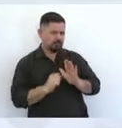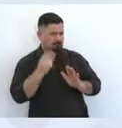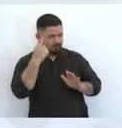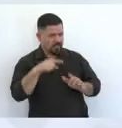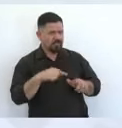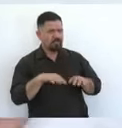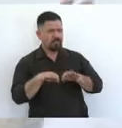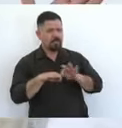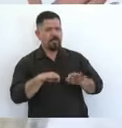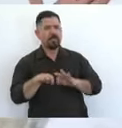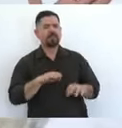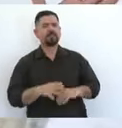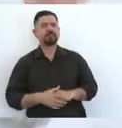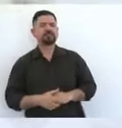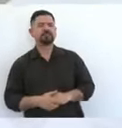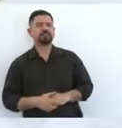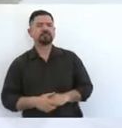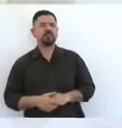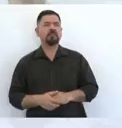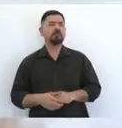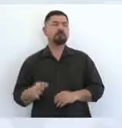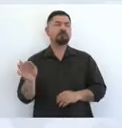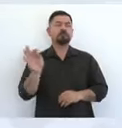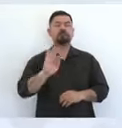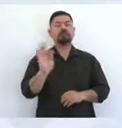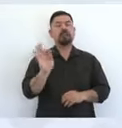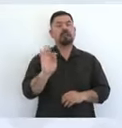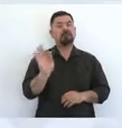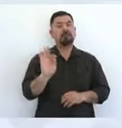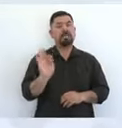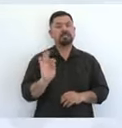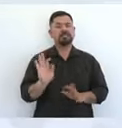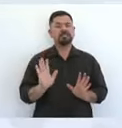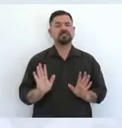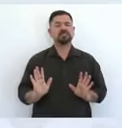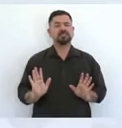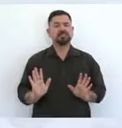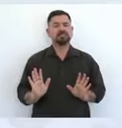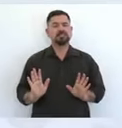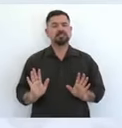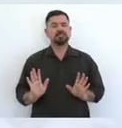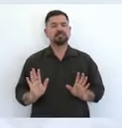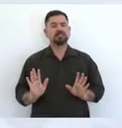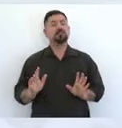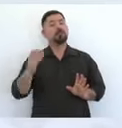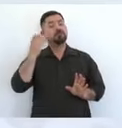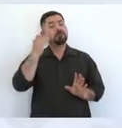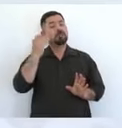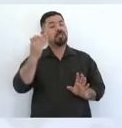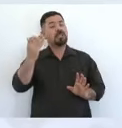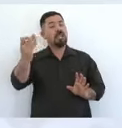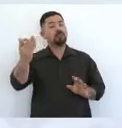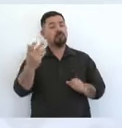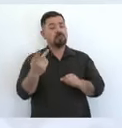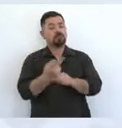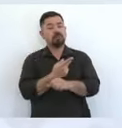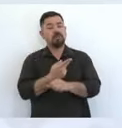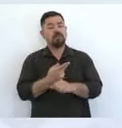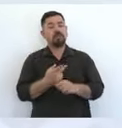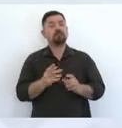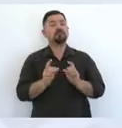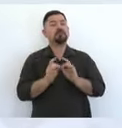y a lo mejor pasa el tiempo porque